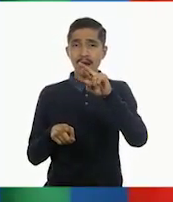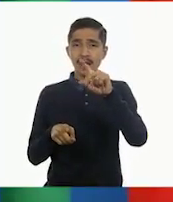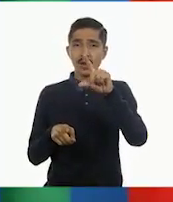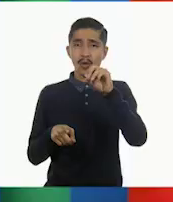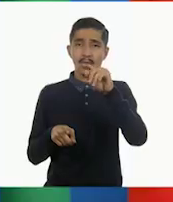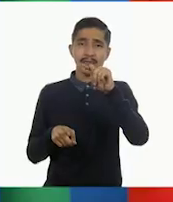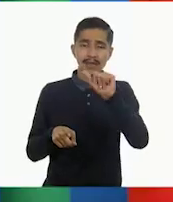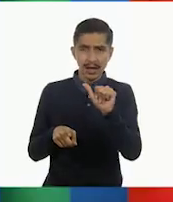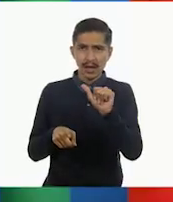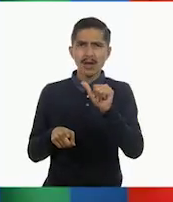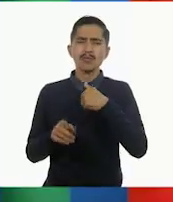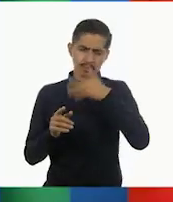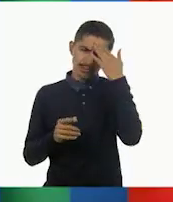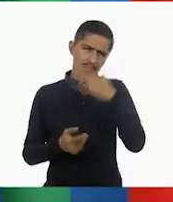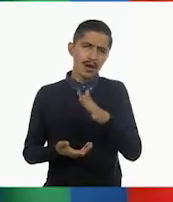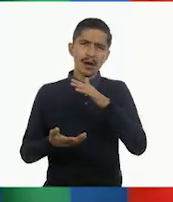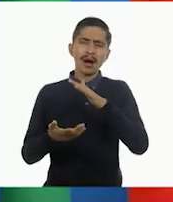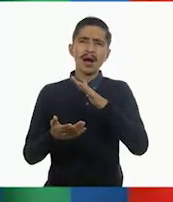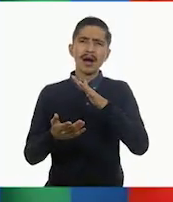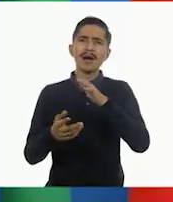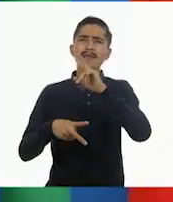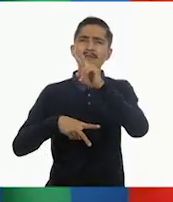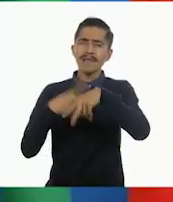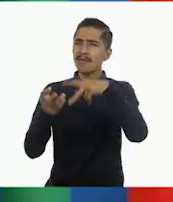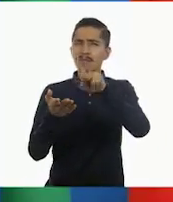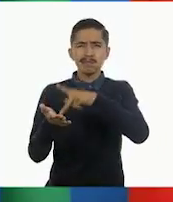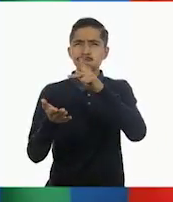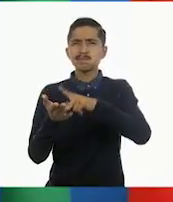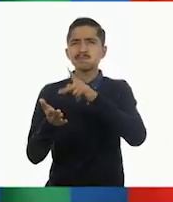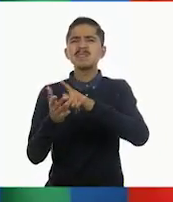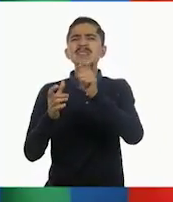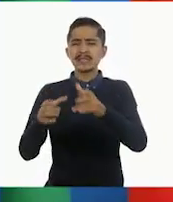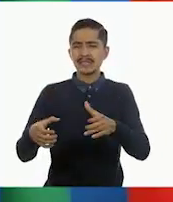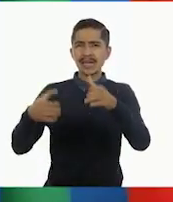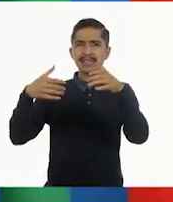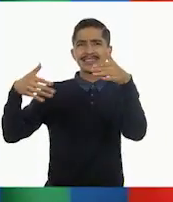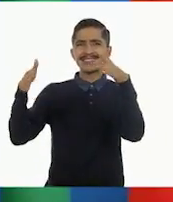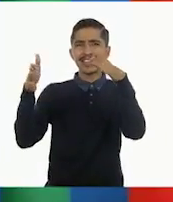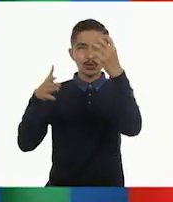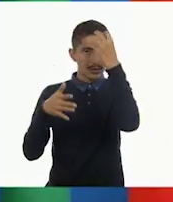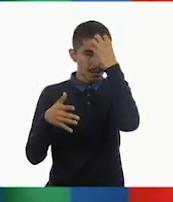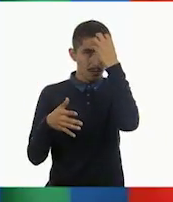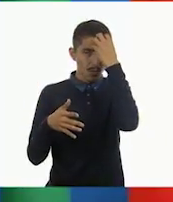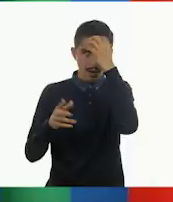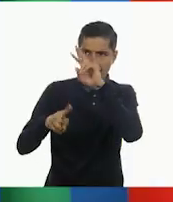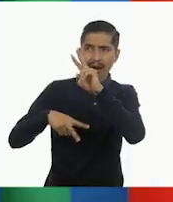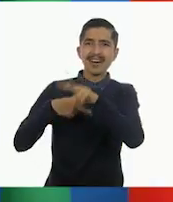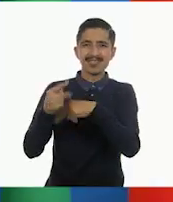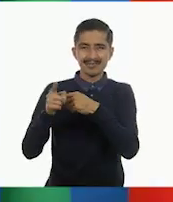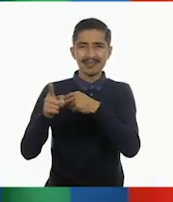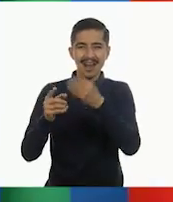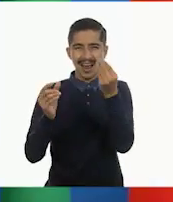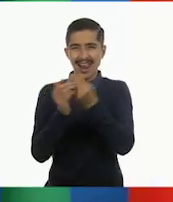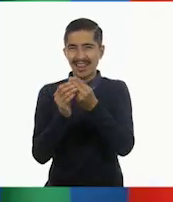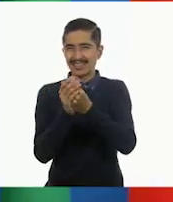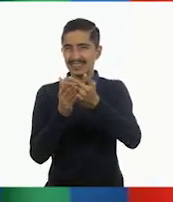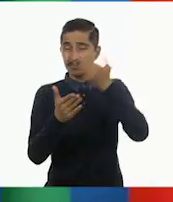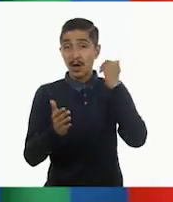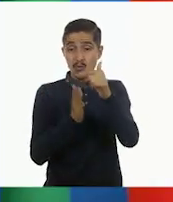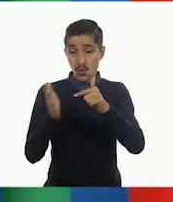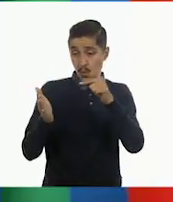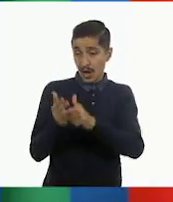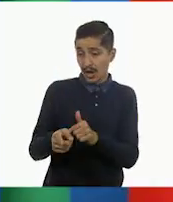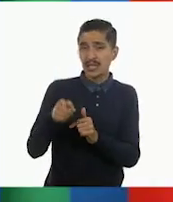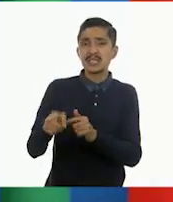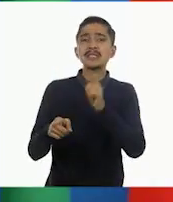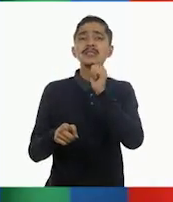porque he ido varias veces al Castillo de Chapultepec y además, en clases pasadas, hemos aprendido que este lugar fue